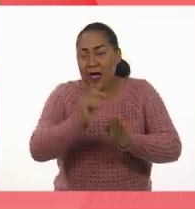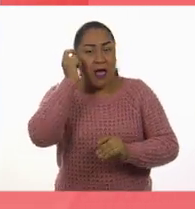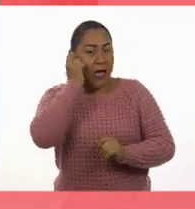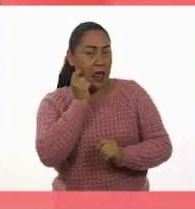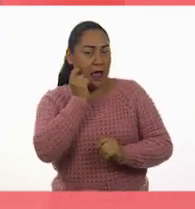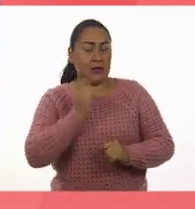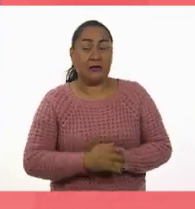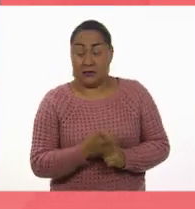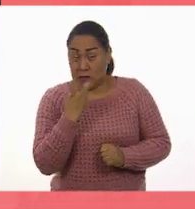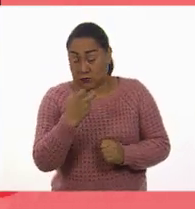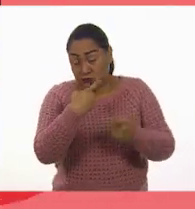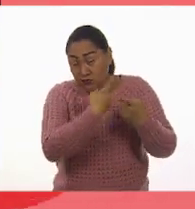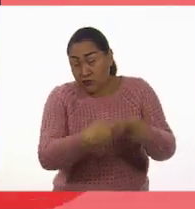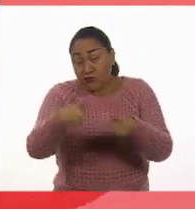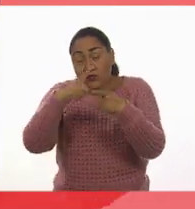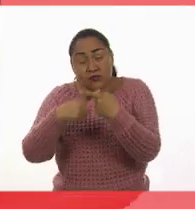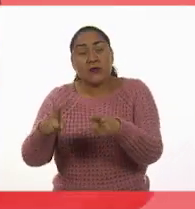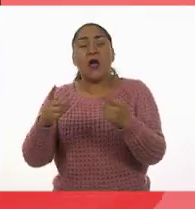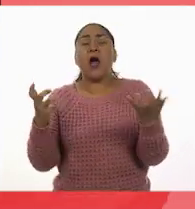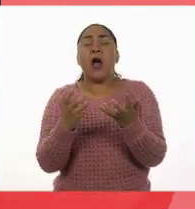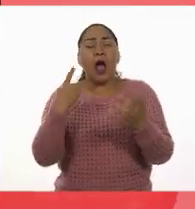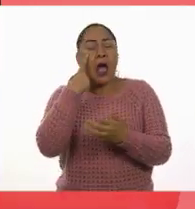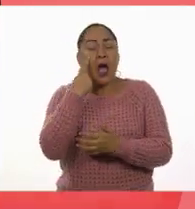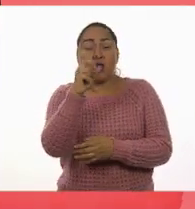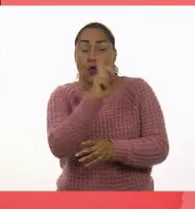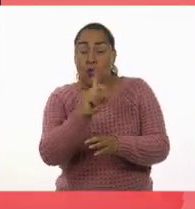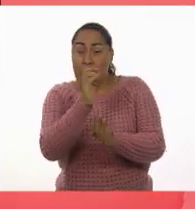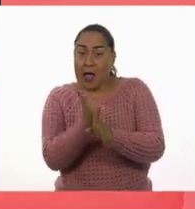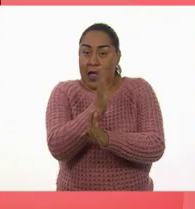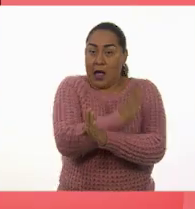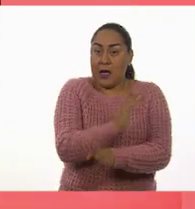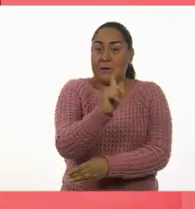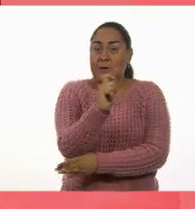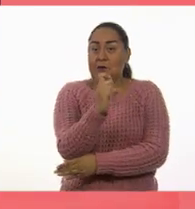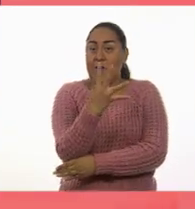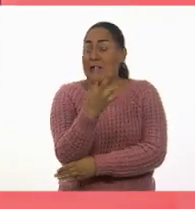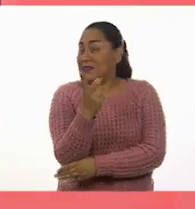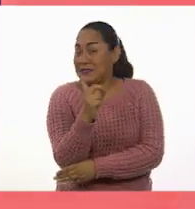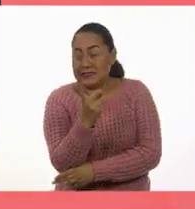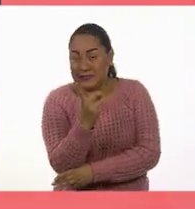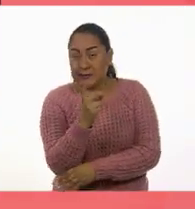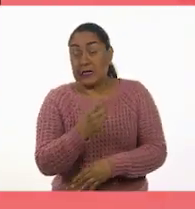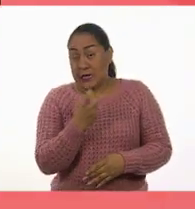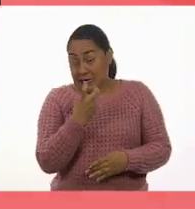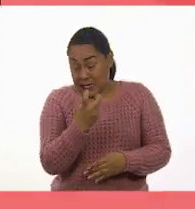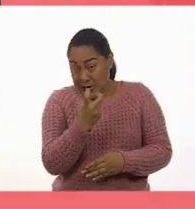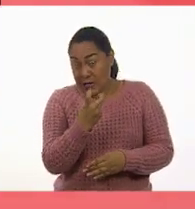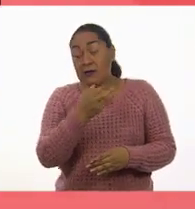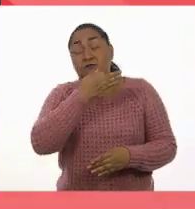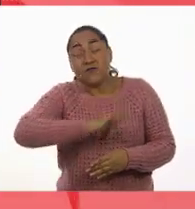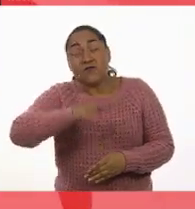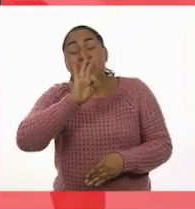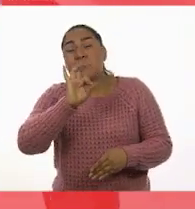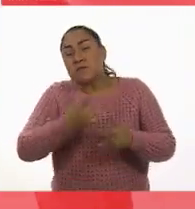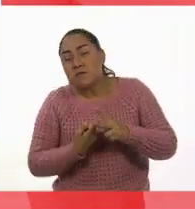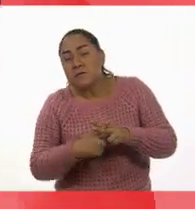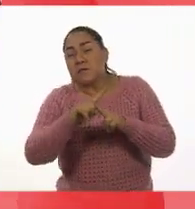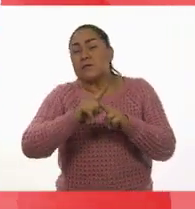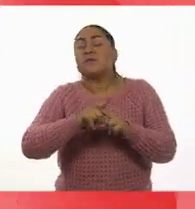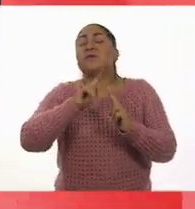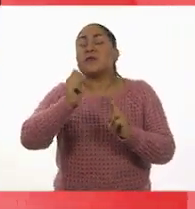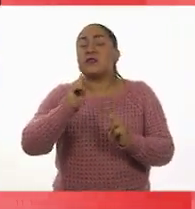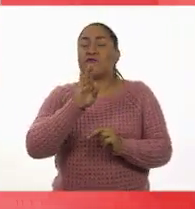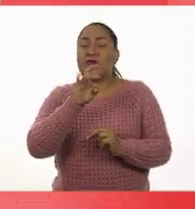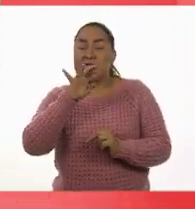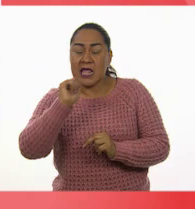Guerrero. Todo esto se desarrolla el domingo anterior al 24 de diciembre. Con este acto, inicia la Feria de San